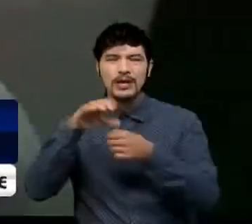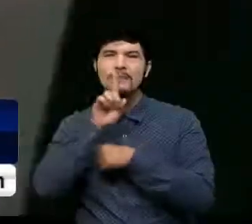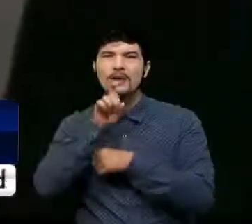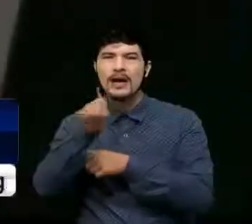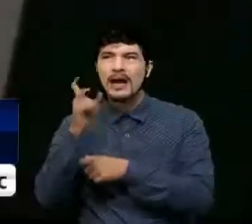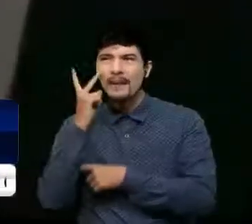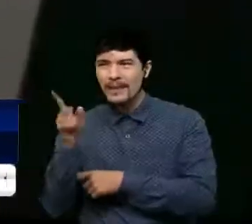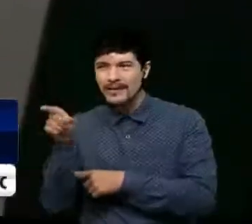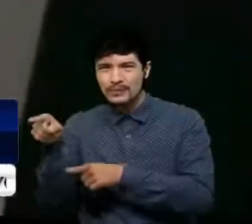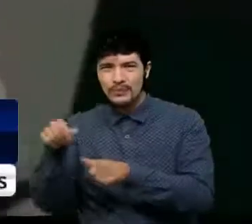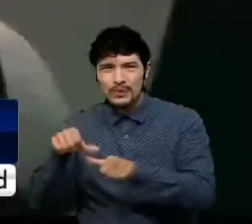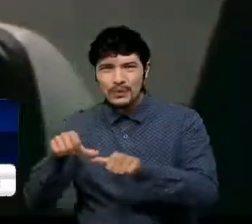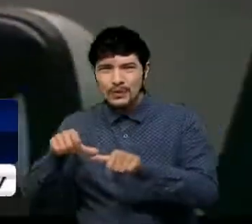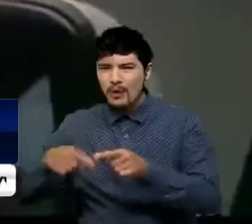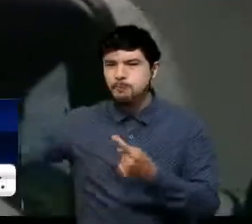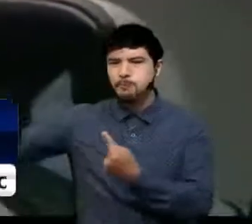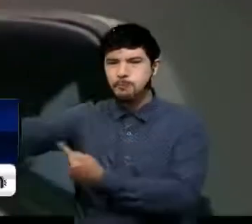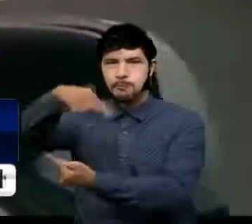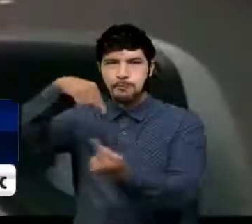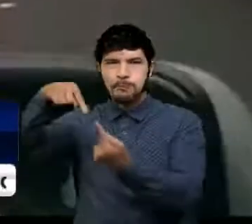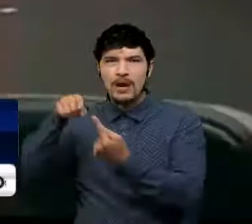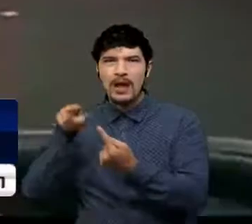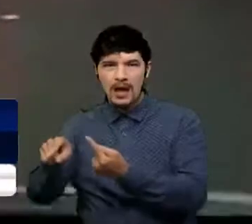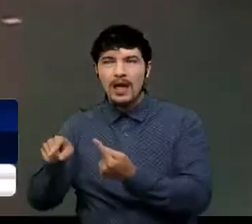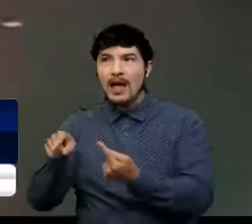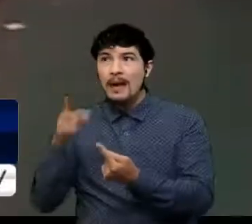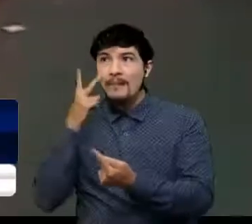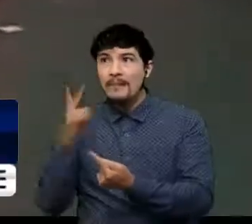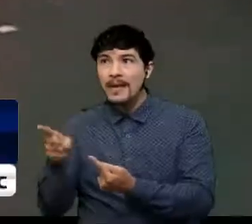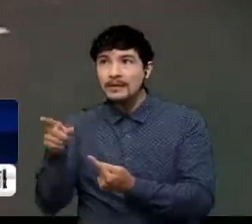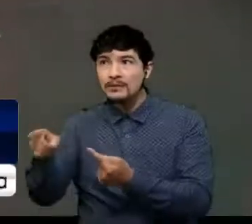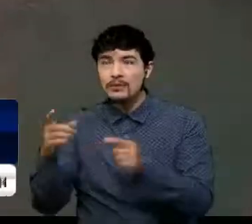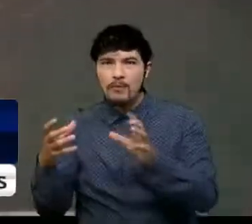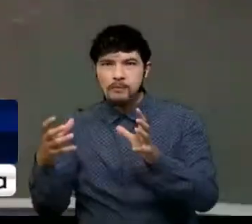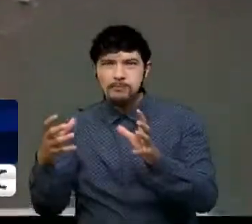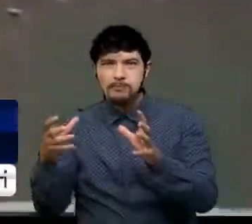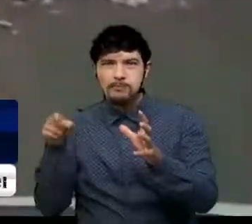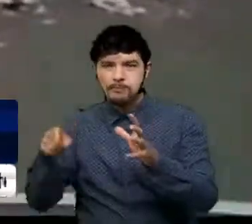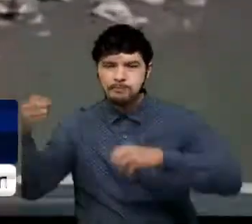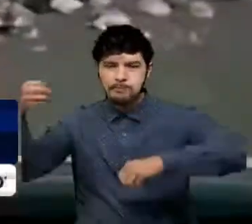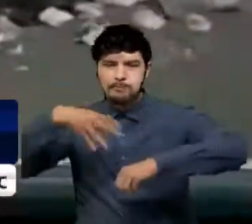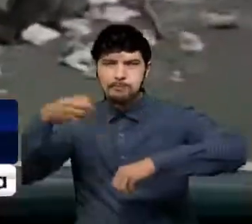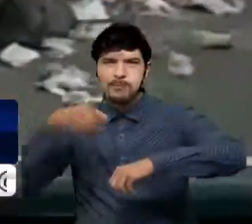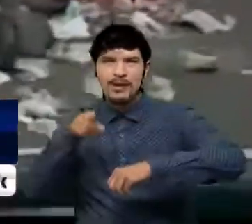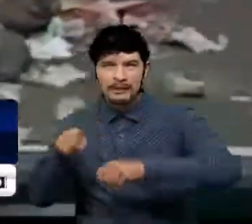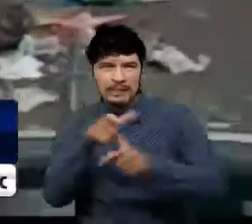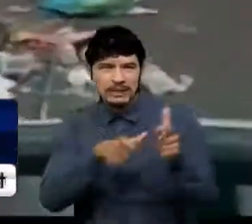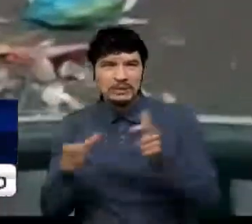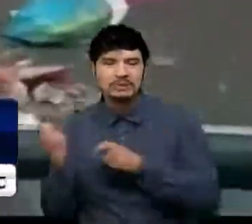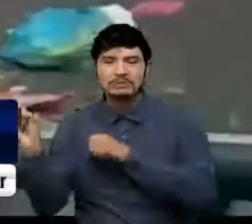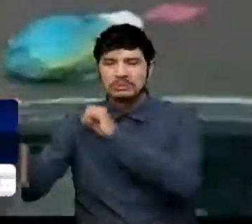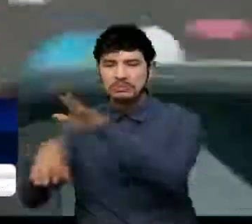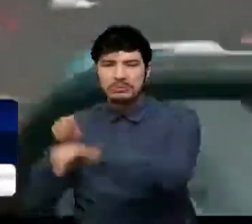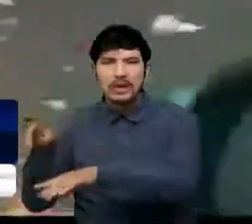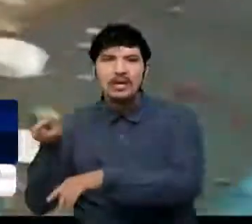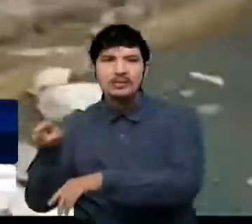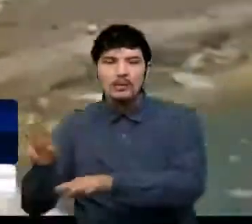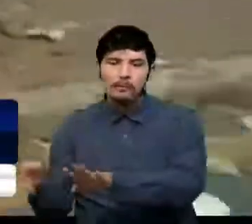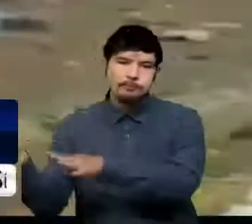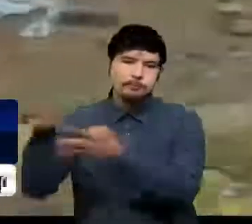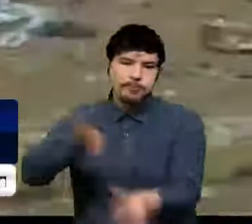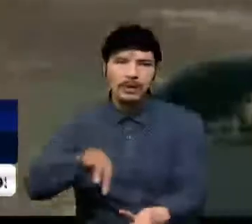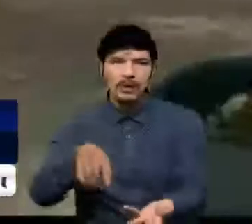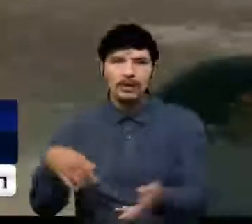glorieta específicamente cómo una de las canecas utilizadas para depositar la basura de quienes por allí pasan se desbordó,